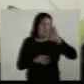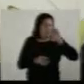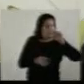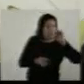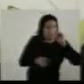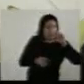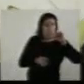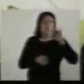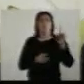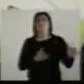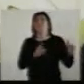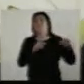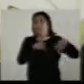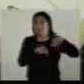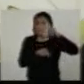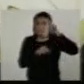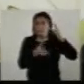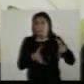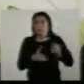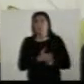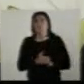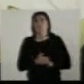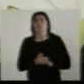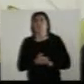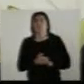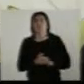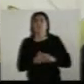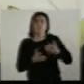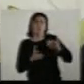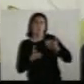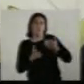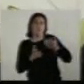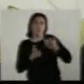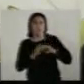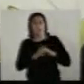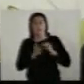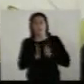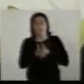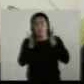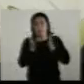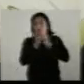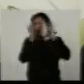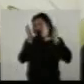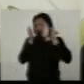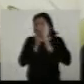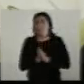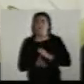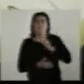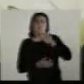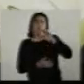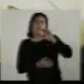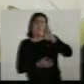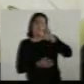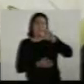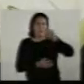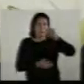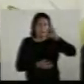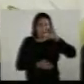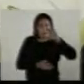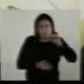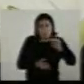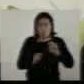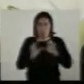Nacional de Discapacitados del Perú y al director del Diario del Comercio, Francisco Miro Quesada, un núcleo que promovió